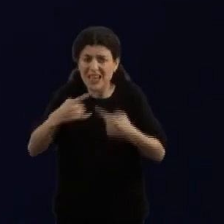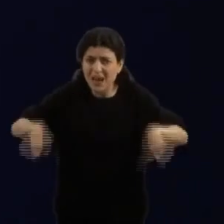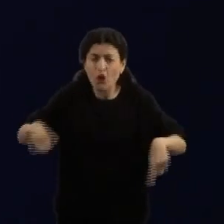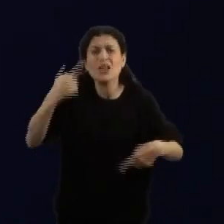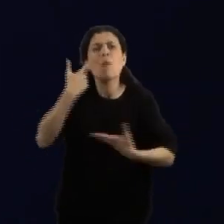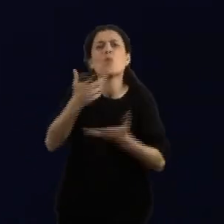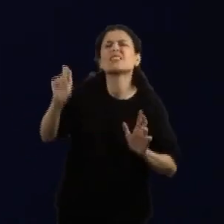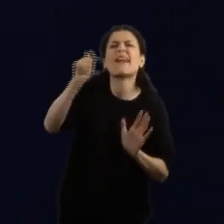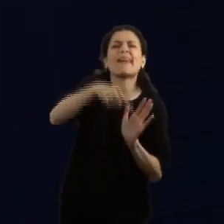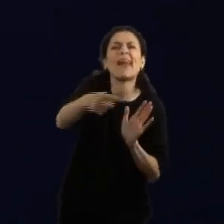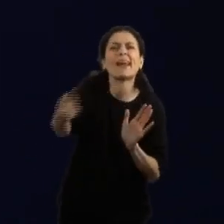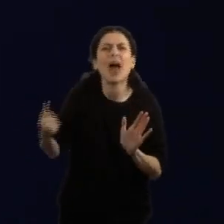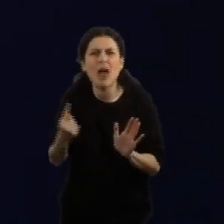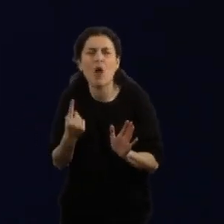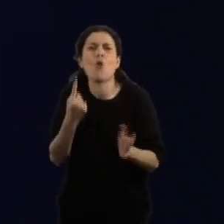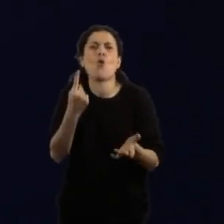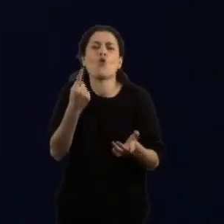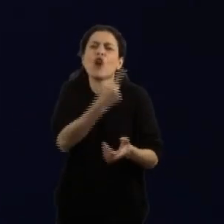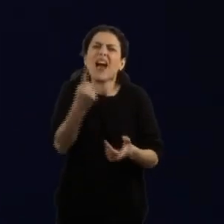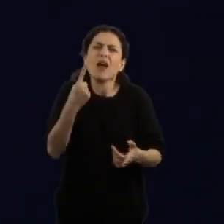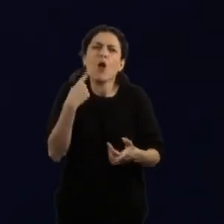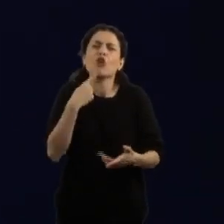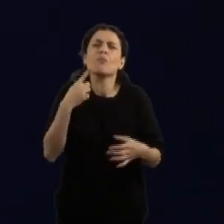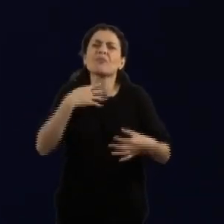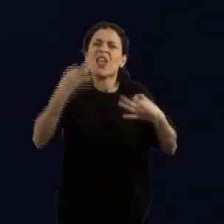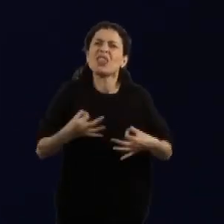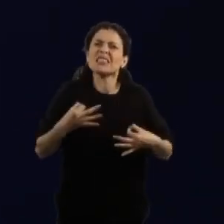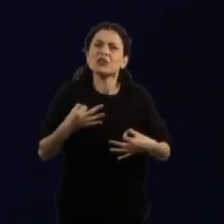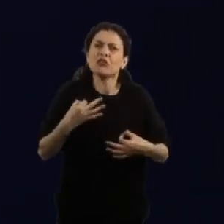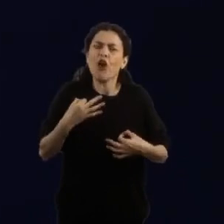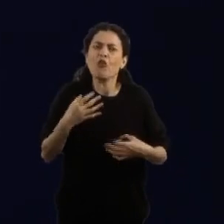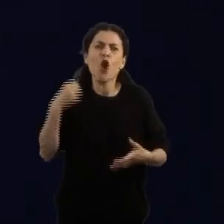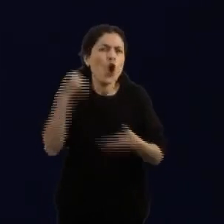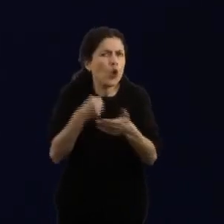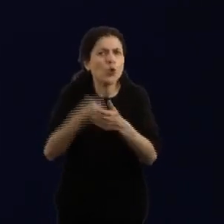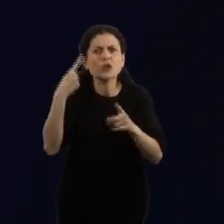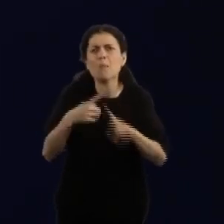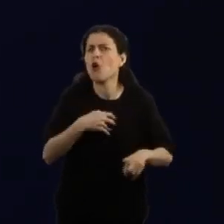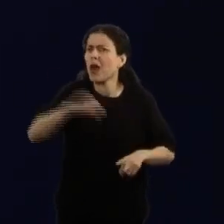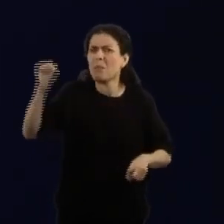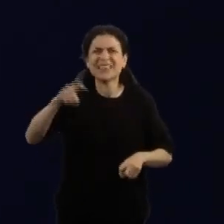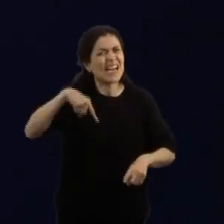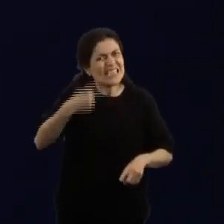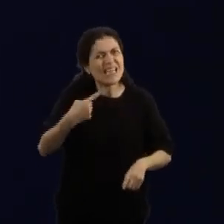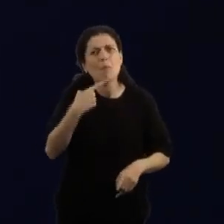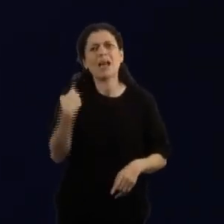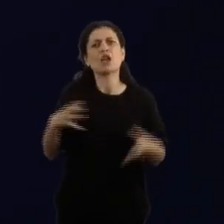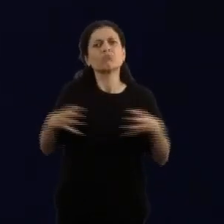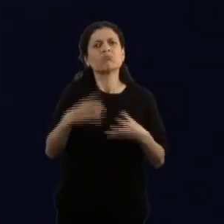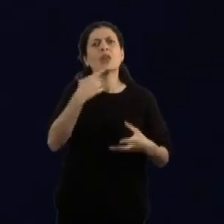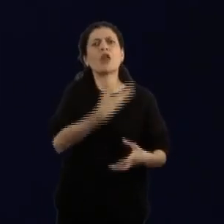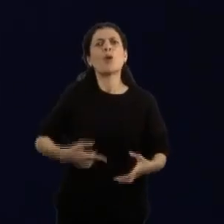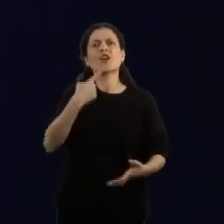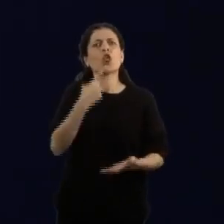y lo que están dispuestos a dar por la patria y su vida, lo vamos a hacer, lo vamos a mostrar. Quedó